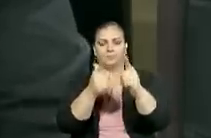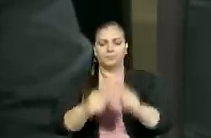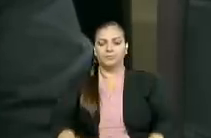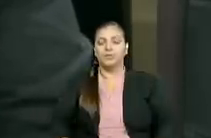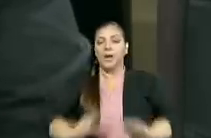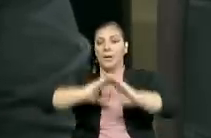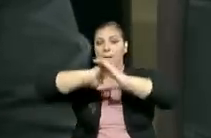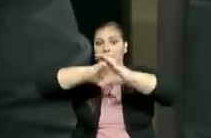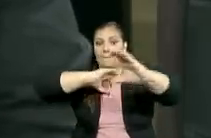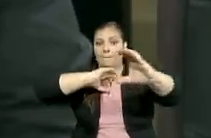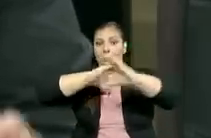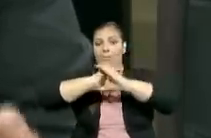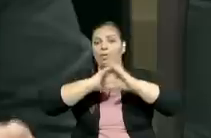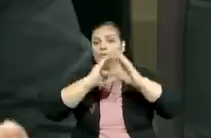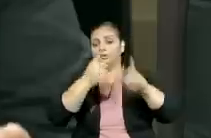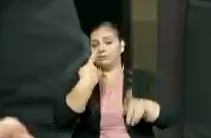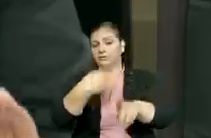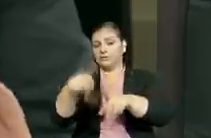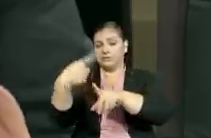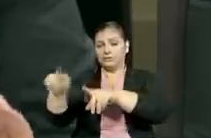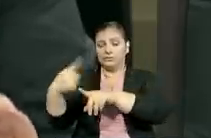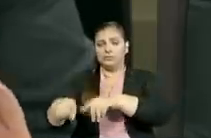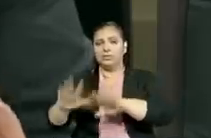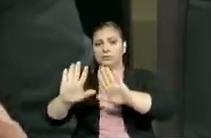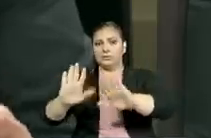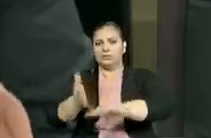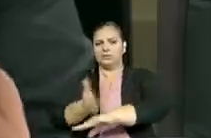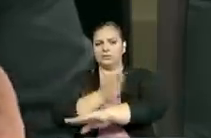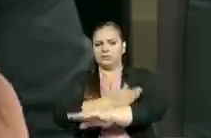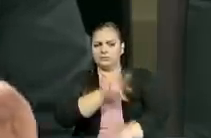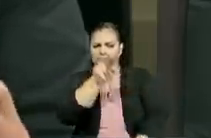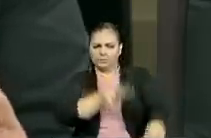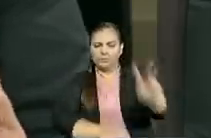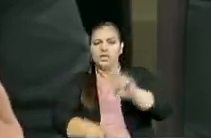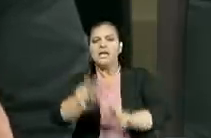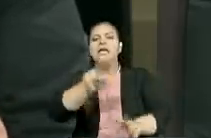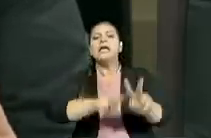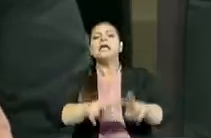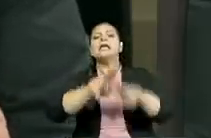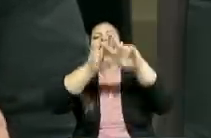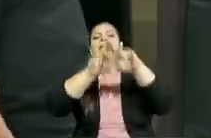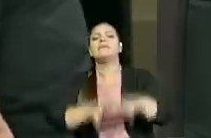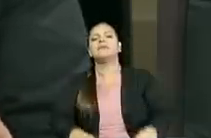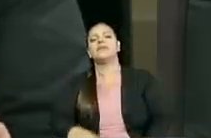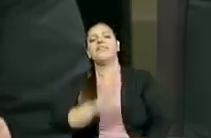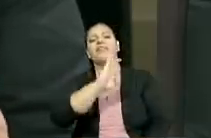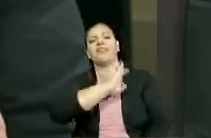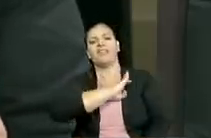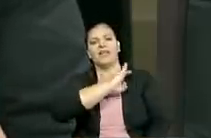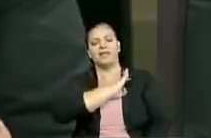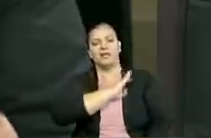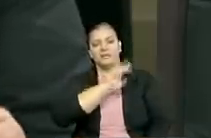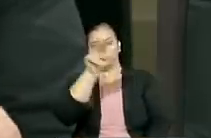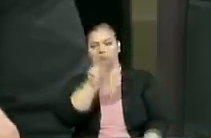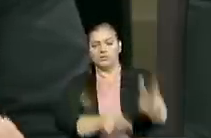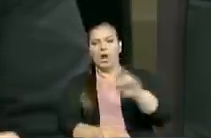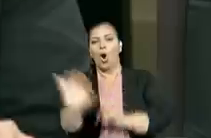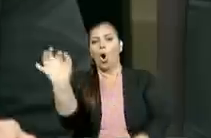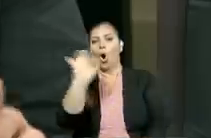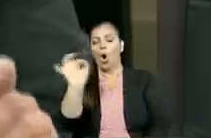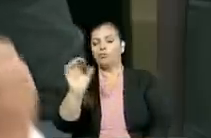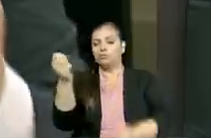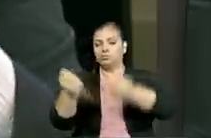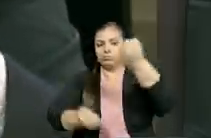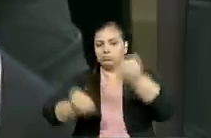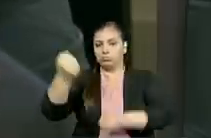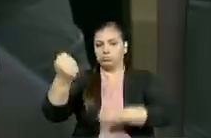a trasladar, transportar pasajeros a los diferentes destinos del país salgan con la revisión técnica vehicular, verificados